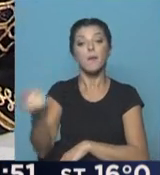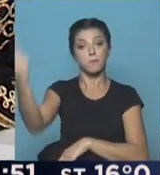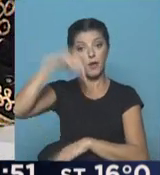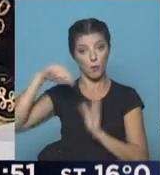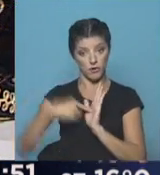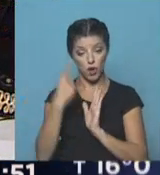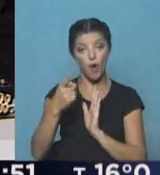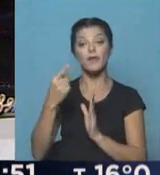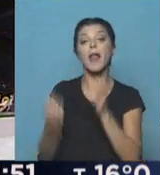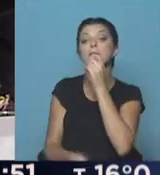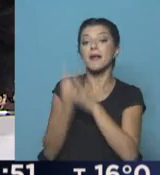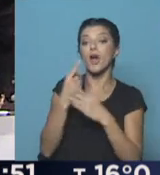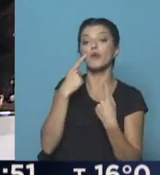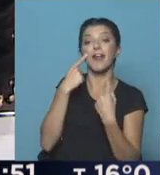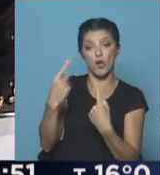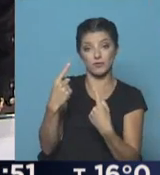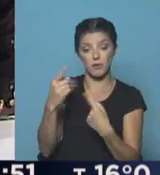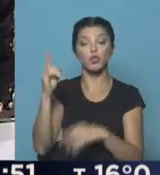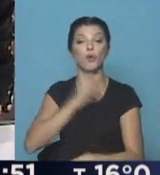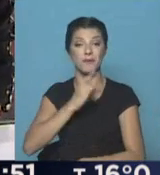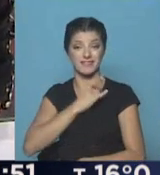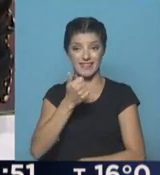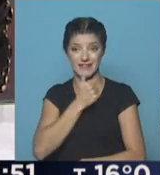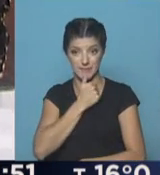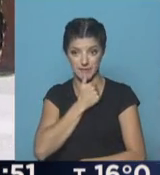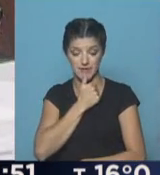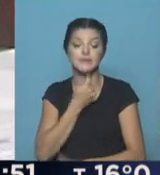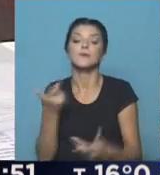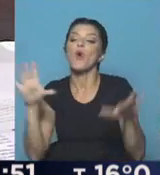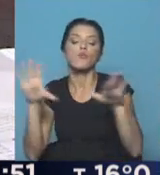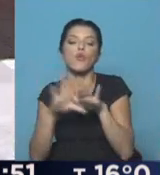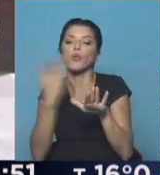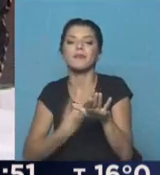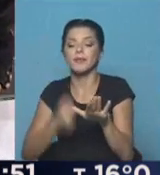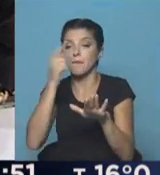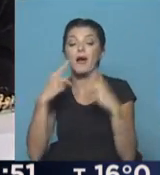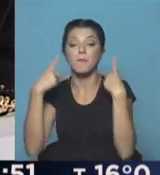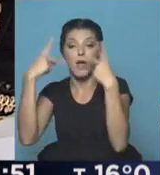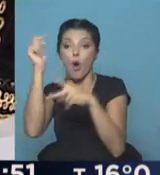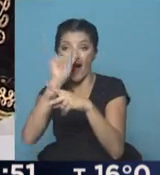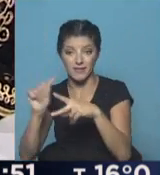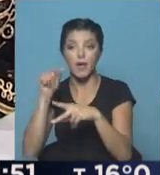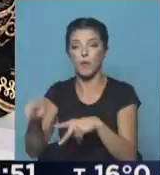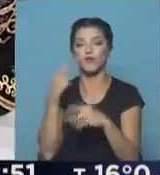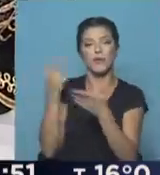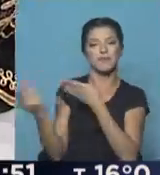distinción de la Universidad de Quilmes. Y como el presidente Macri se encuentra por Asia de gira, lo recibió la vicepresidenta Gabriela